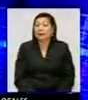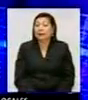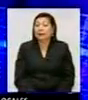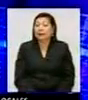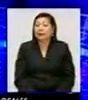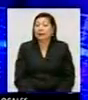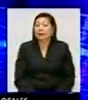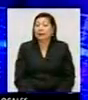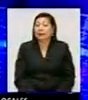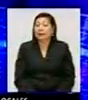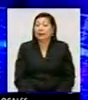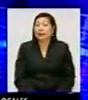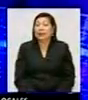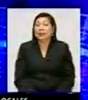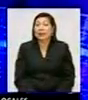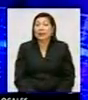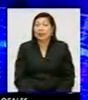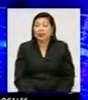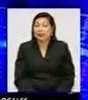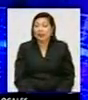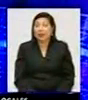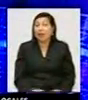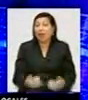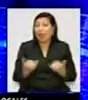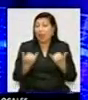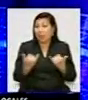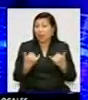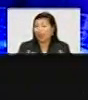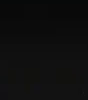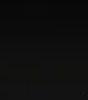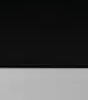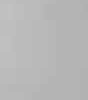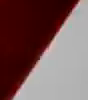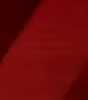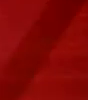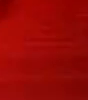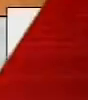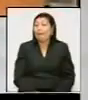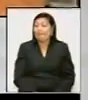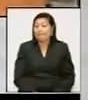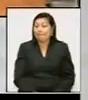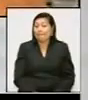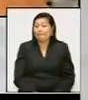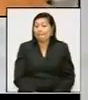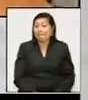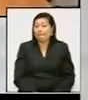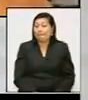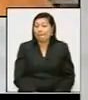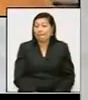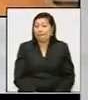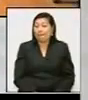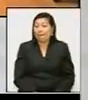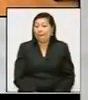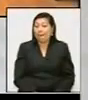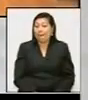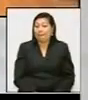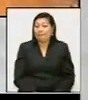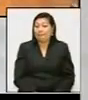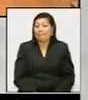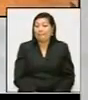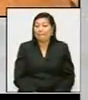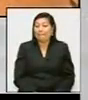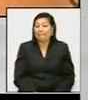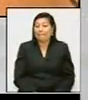Sesión ordinaria de la Comisión de Trabajo en la sala Fabiola Salazar, la comisión que preside el congresista